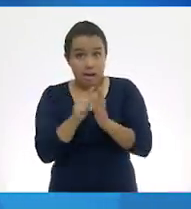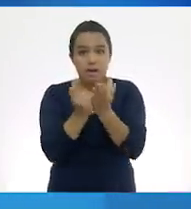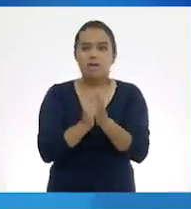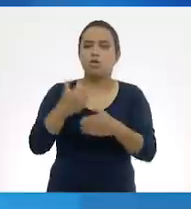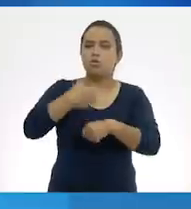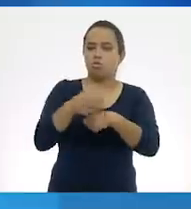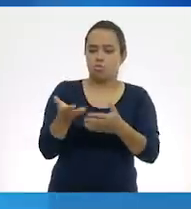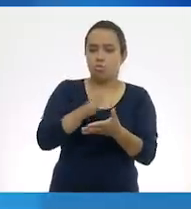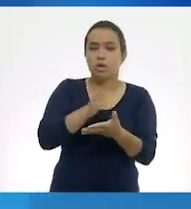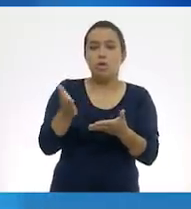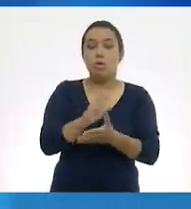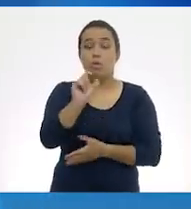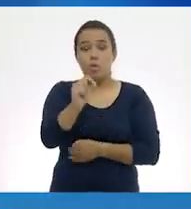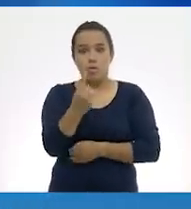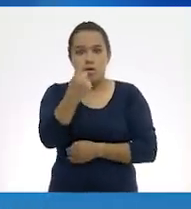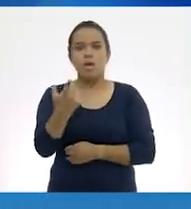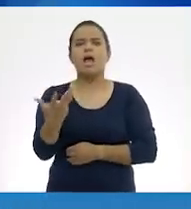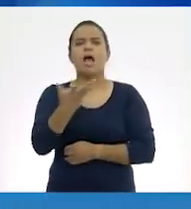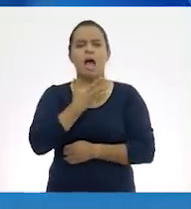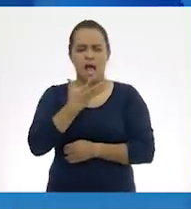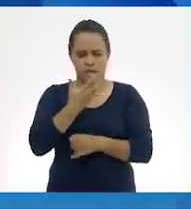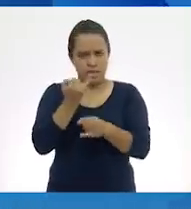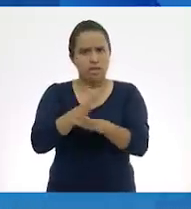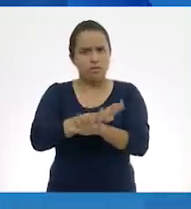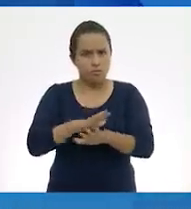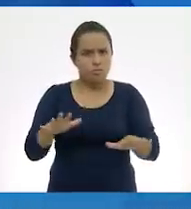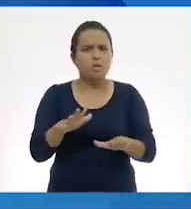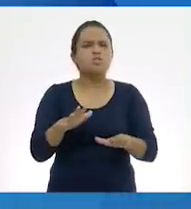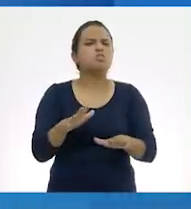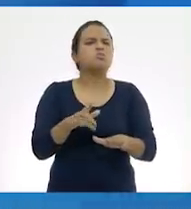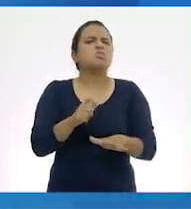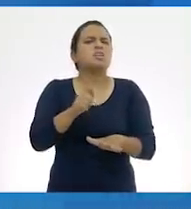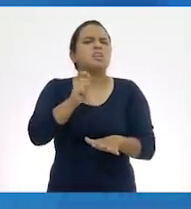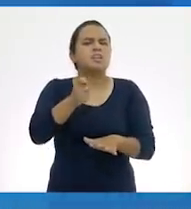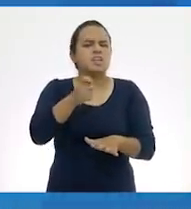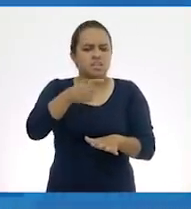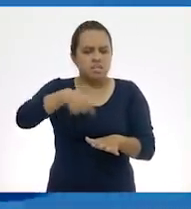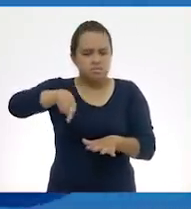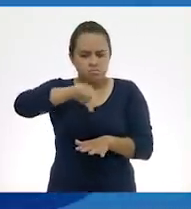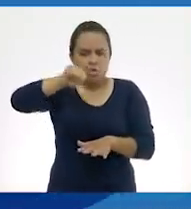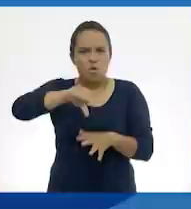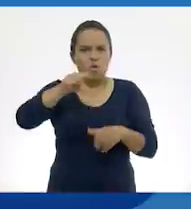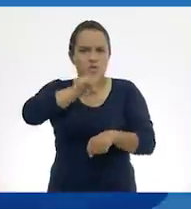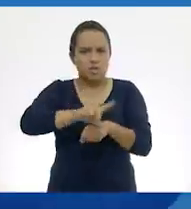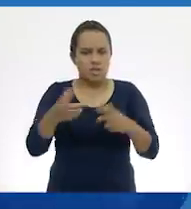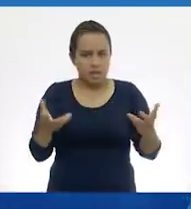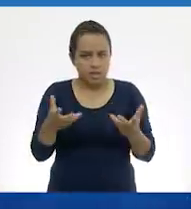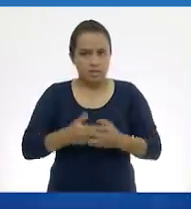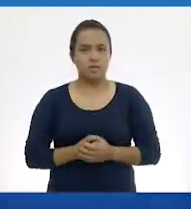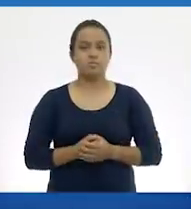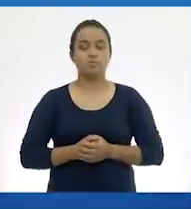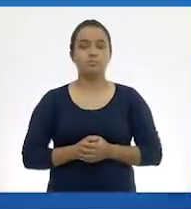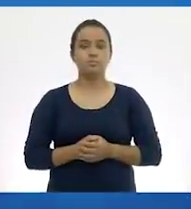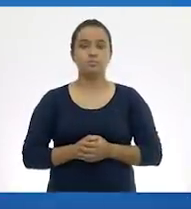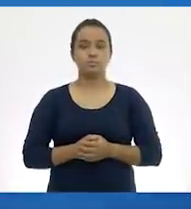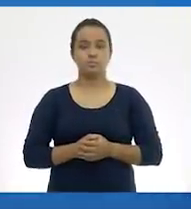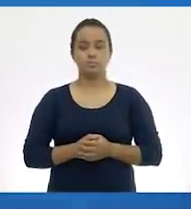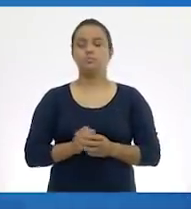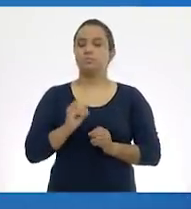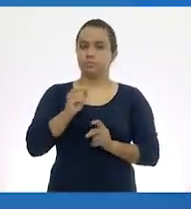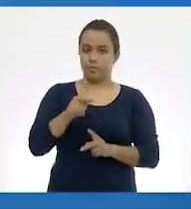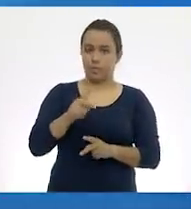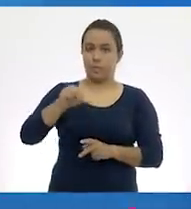en la página 21, vamos a ver un poco más de información sobre lo que vamos a estar revisando el día de hoy. De acuerdo. Muy bien, ahora